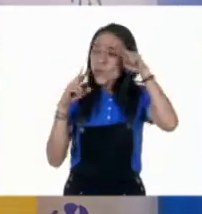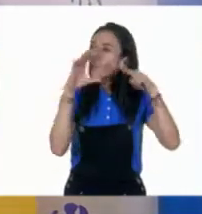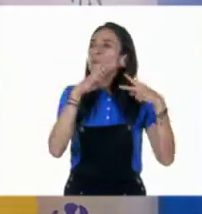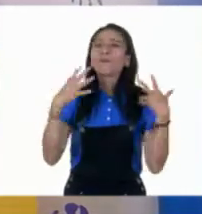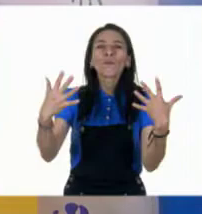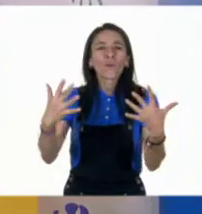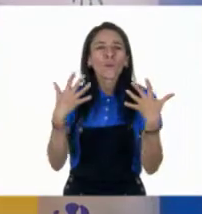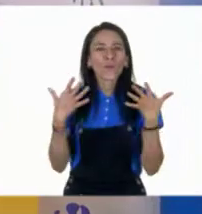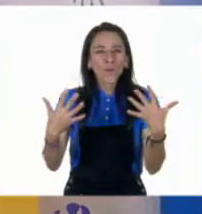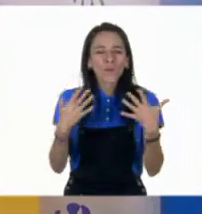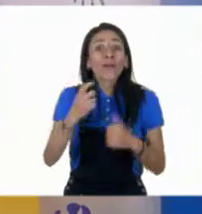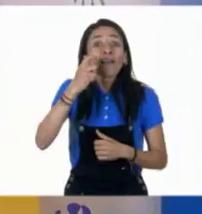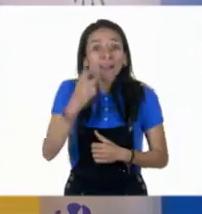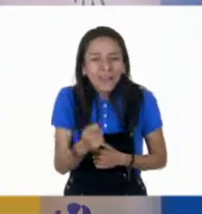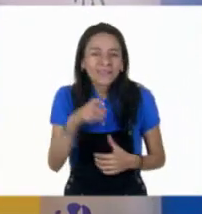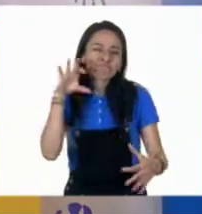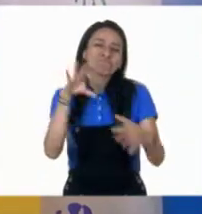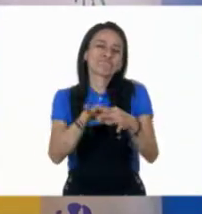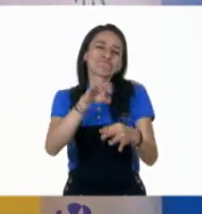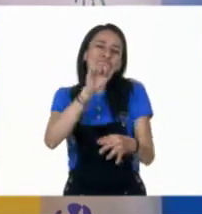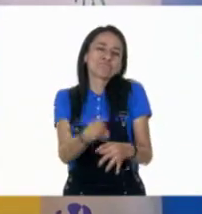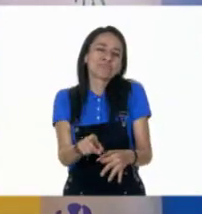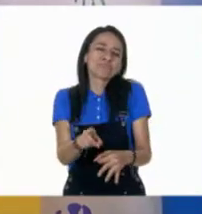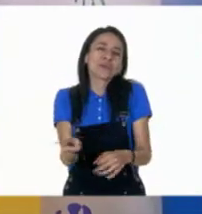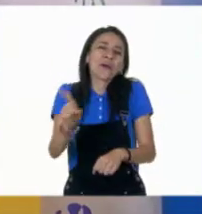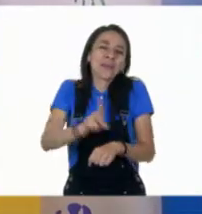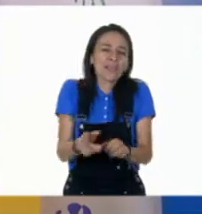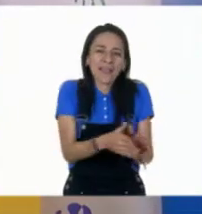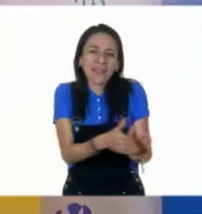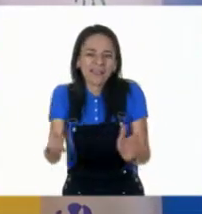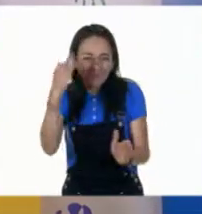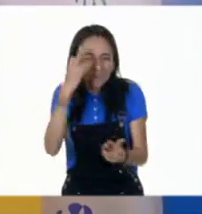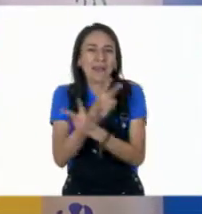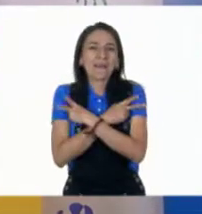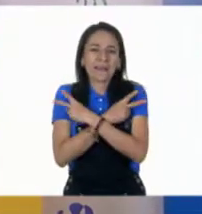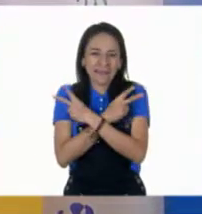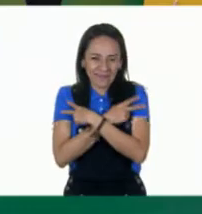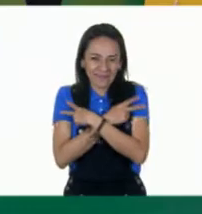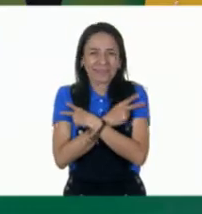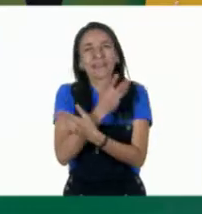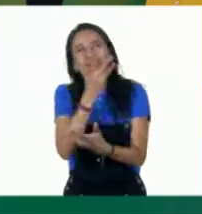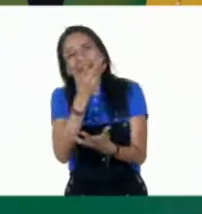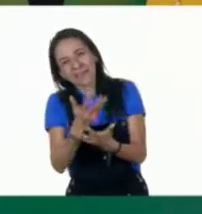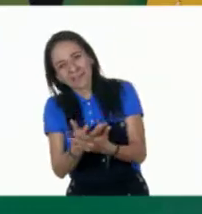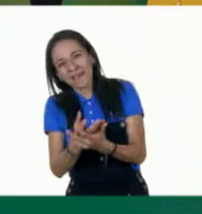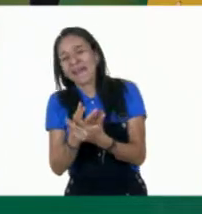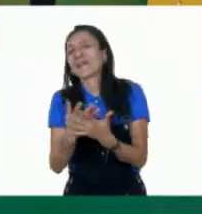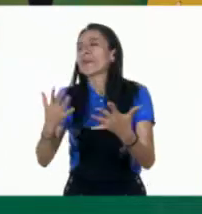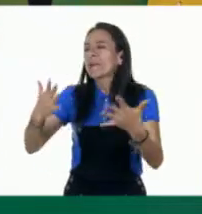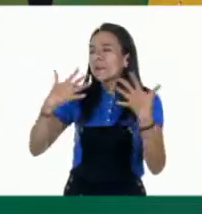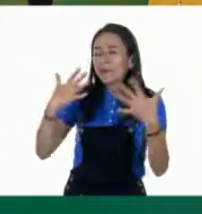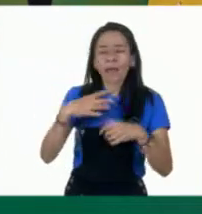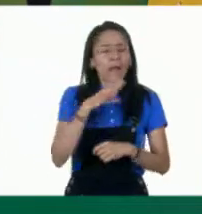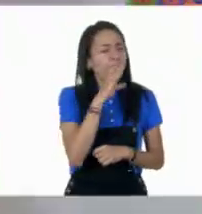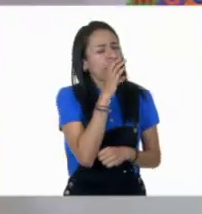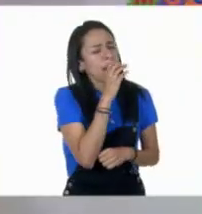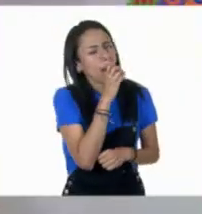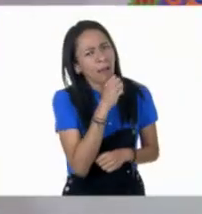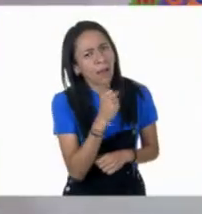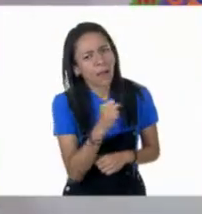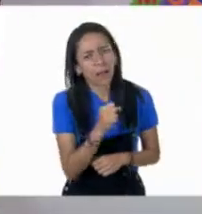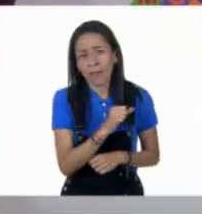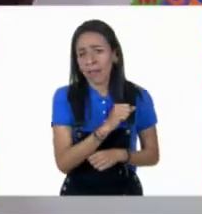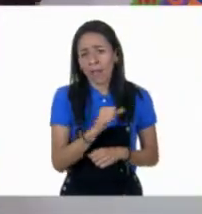es cuando llegan los días de descanso y son los días mucho más soleados. Y calurosos. Muy donde calurosos. Donde sudamos, las personas que